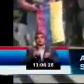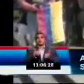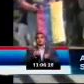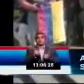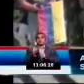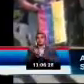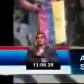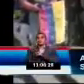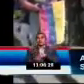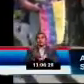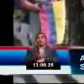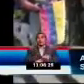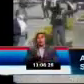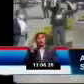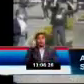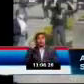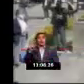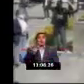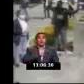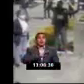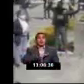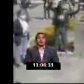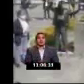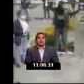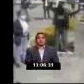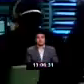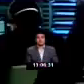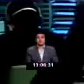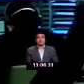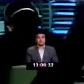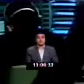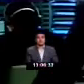durante el anterior gobierno.